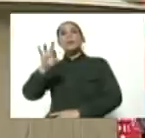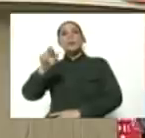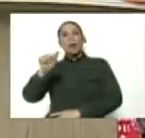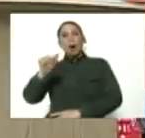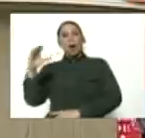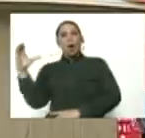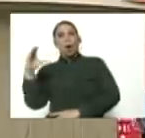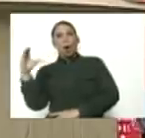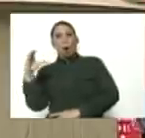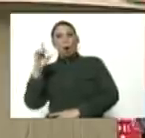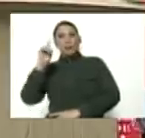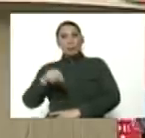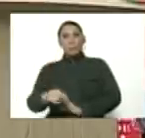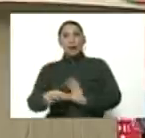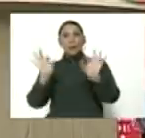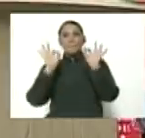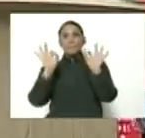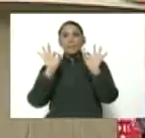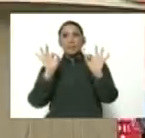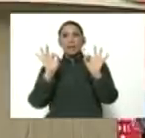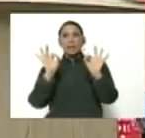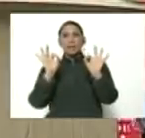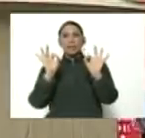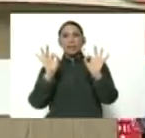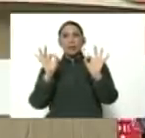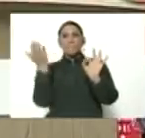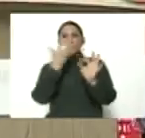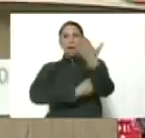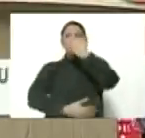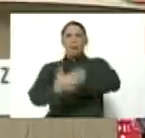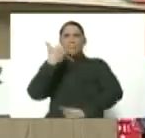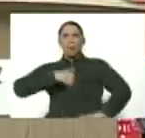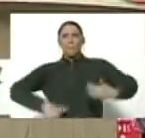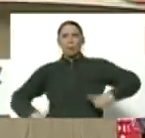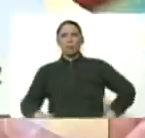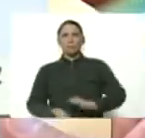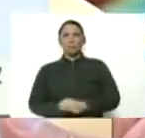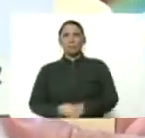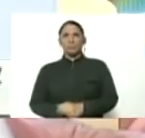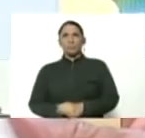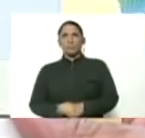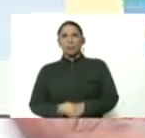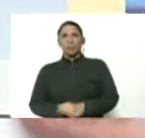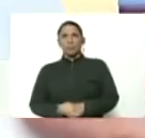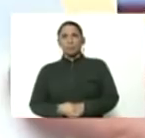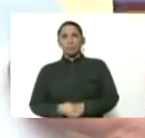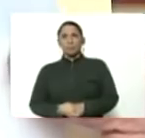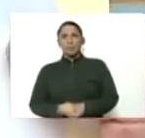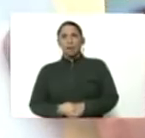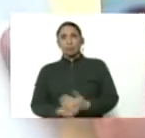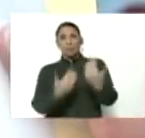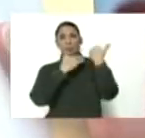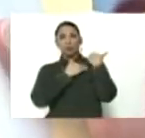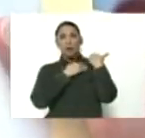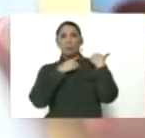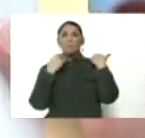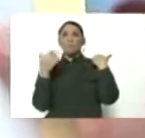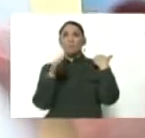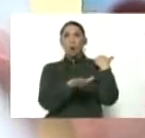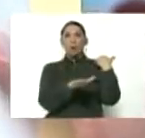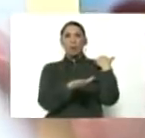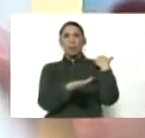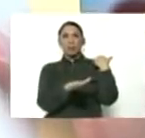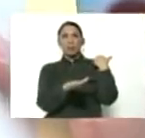Y una de sus especialidades es el descuartizamiento. Capturado alias La Silla, responsable de masacre en